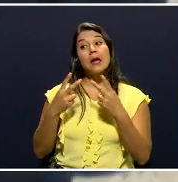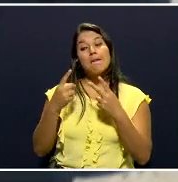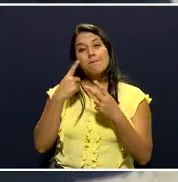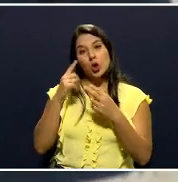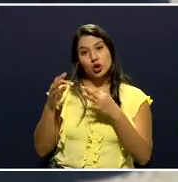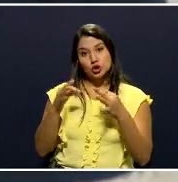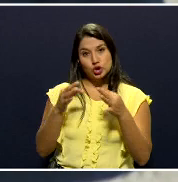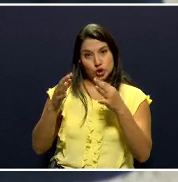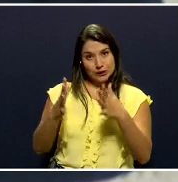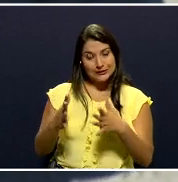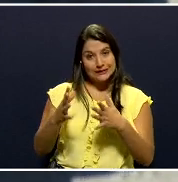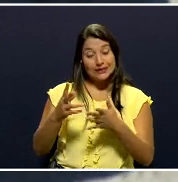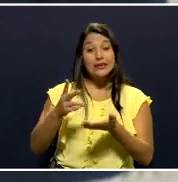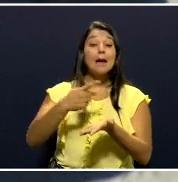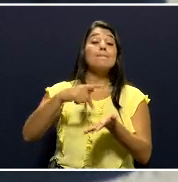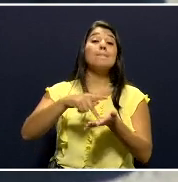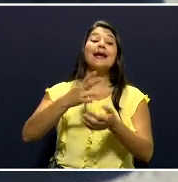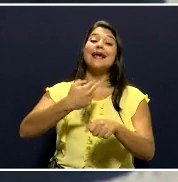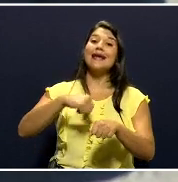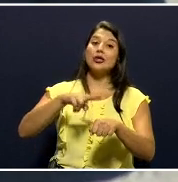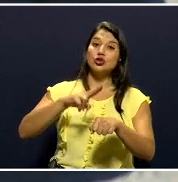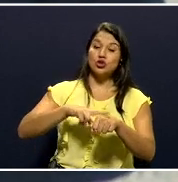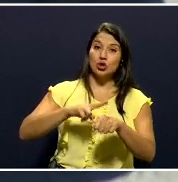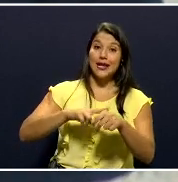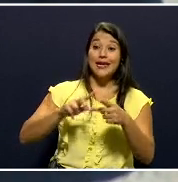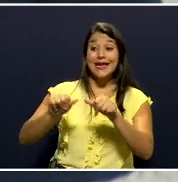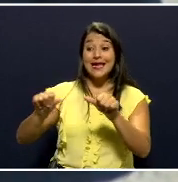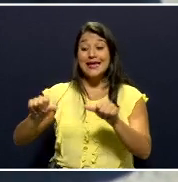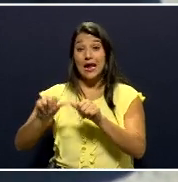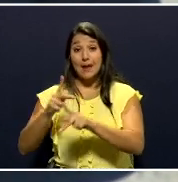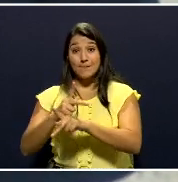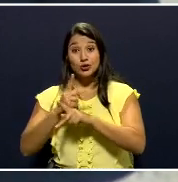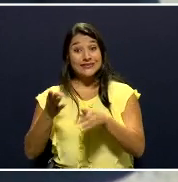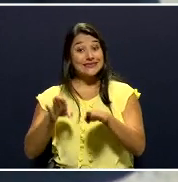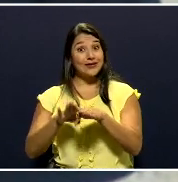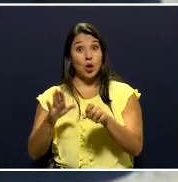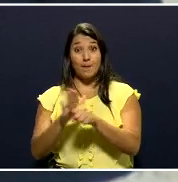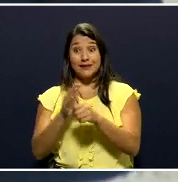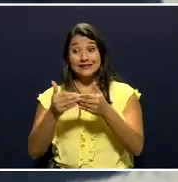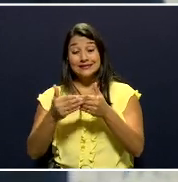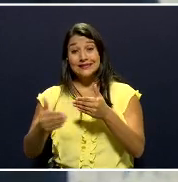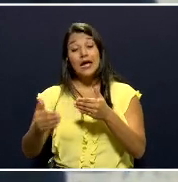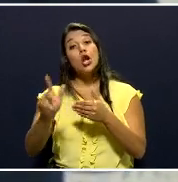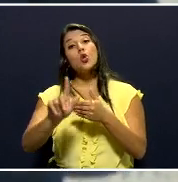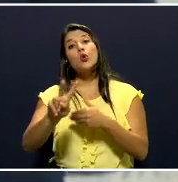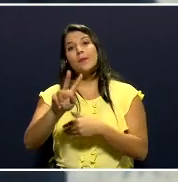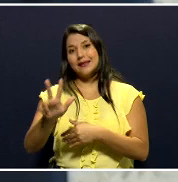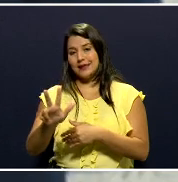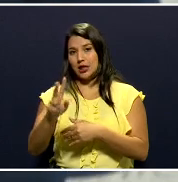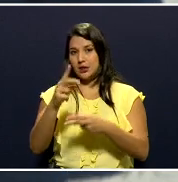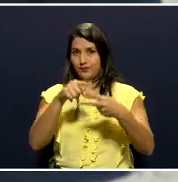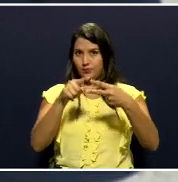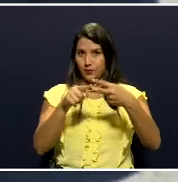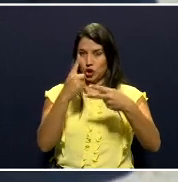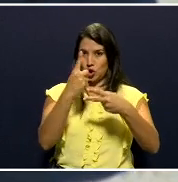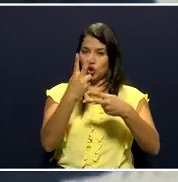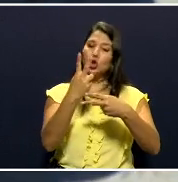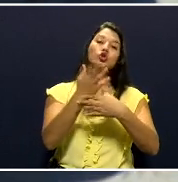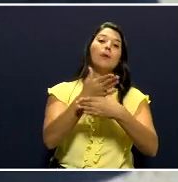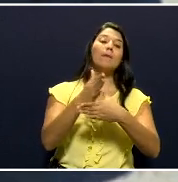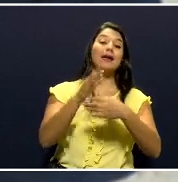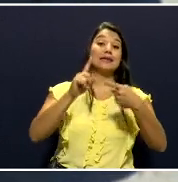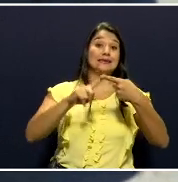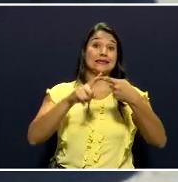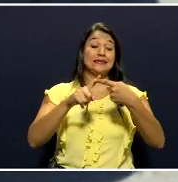turismo los parques nacionales y áreas silvestres protegidas a partir del lunes 23. Va a ser en 2 fases. El cierre total se dará